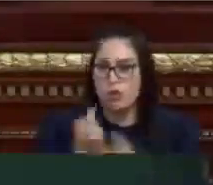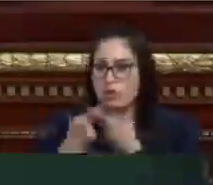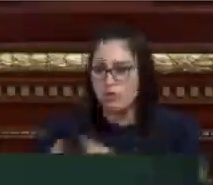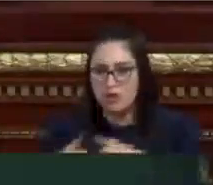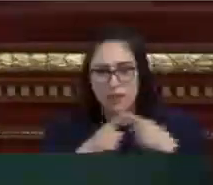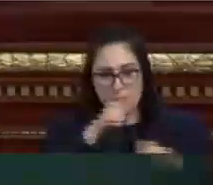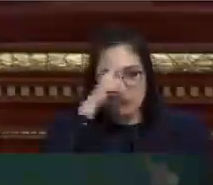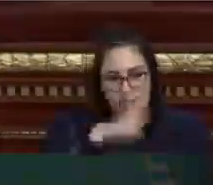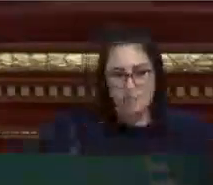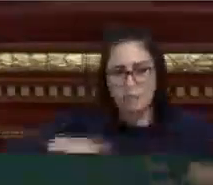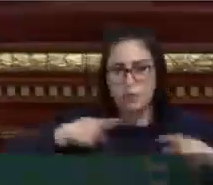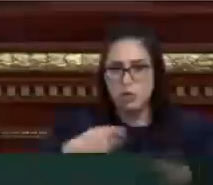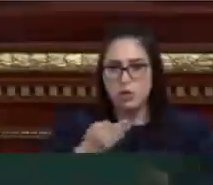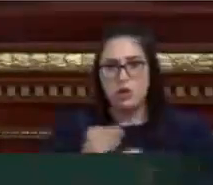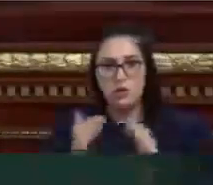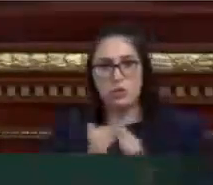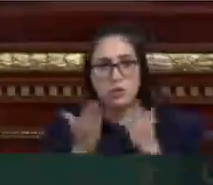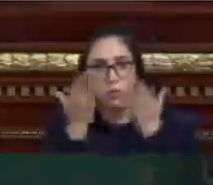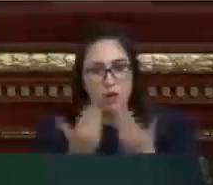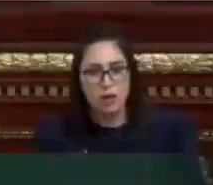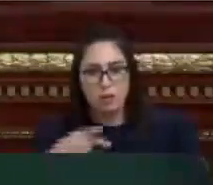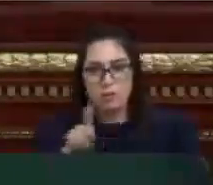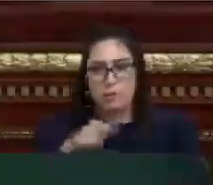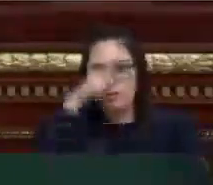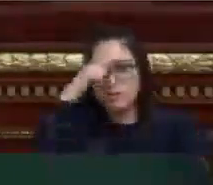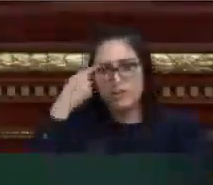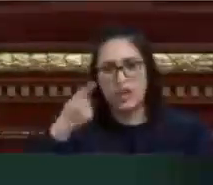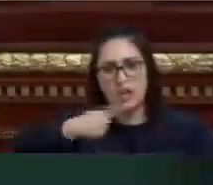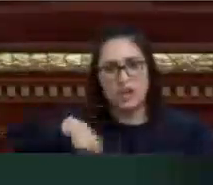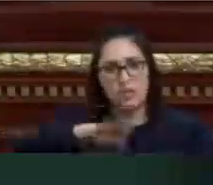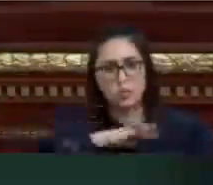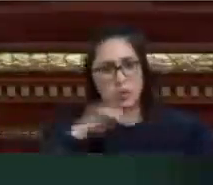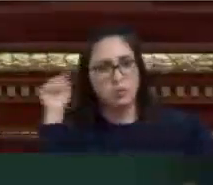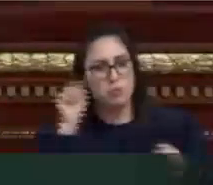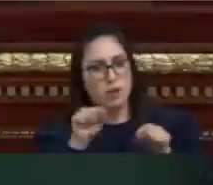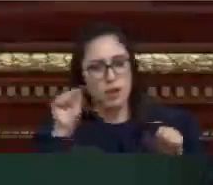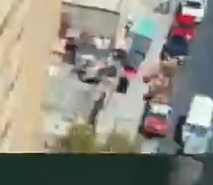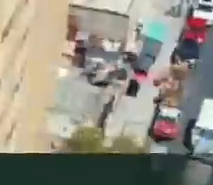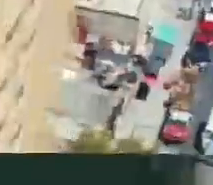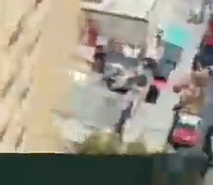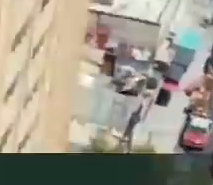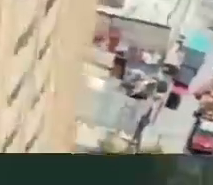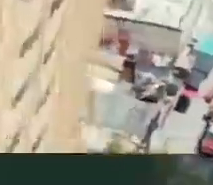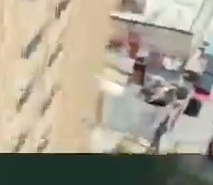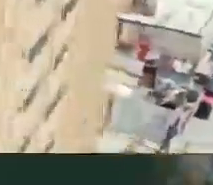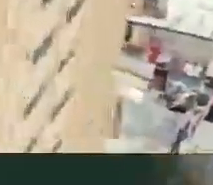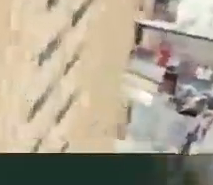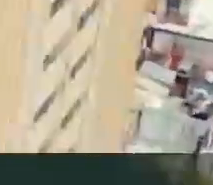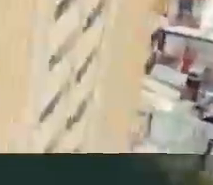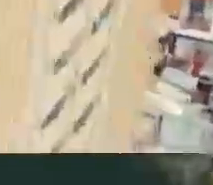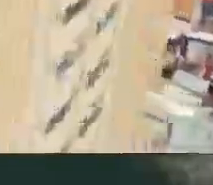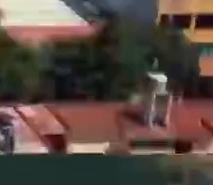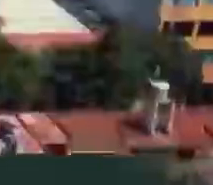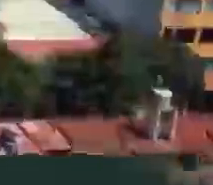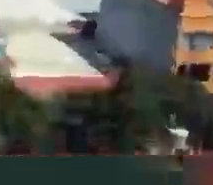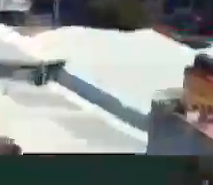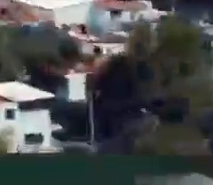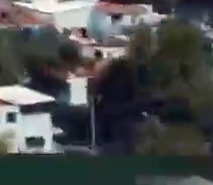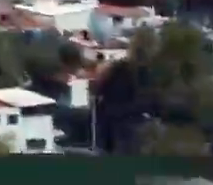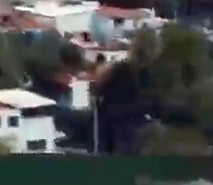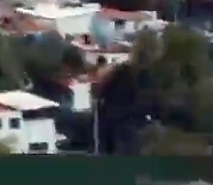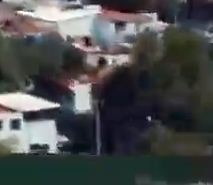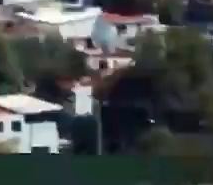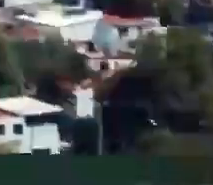desde la sesión anterior, en el que, a petición de las personas damnificadas del movimiento Regreso a Casa y de las